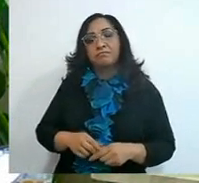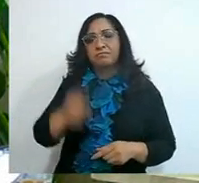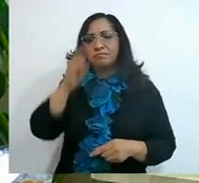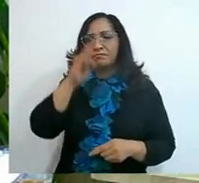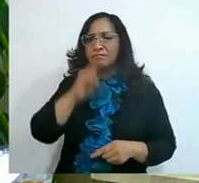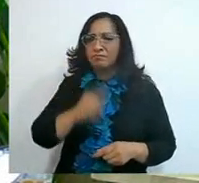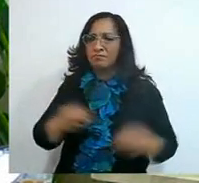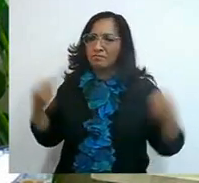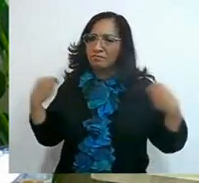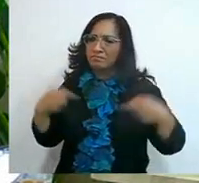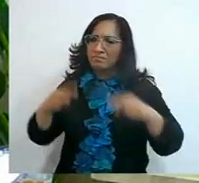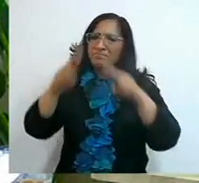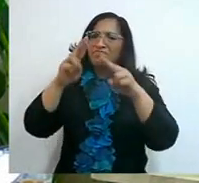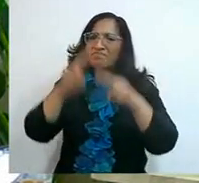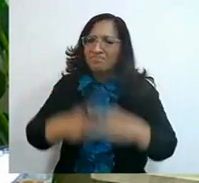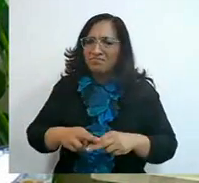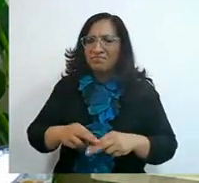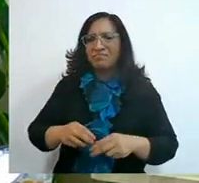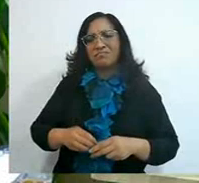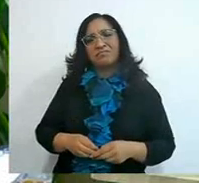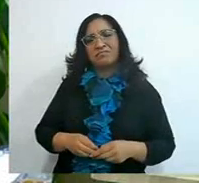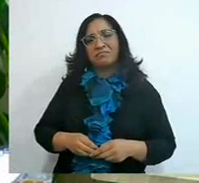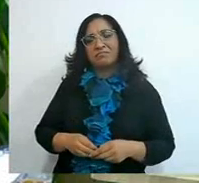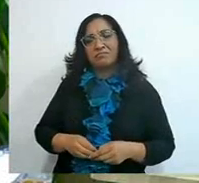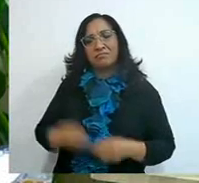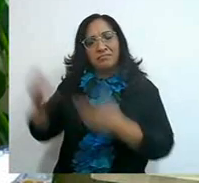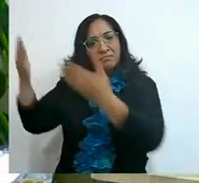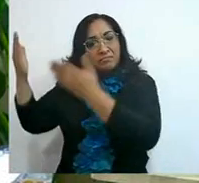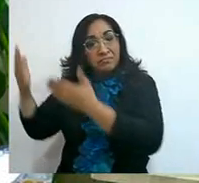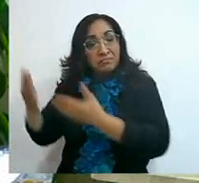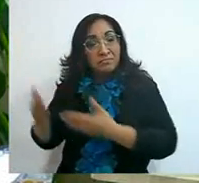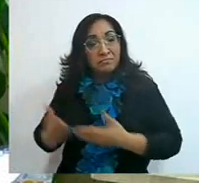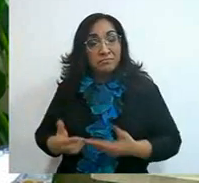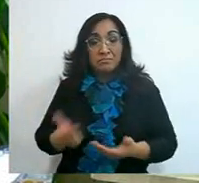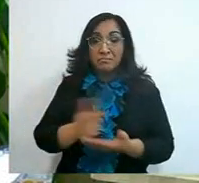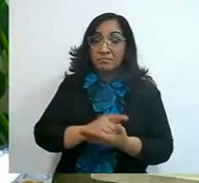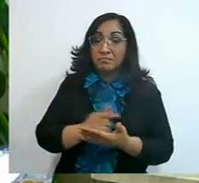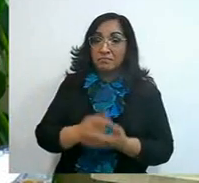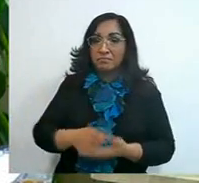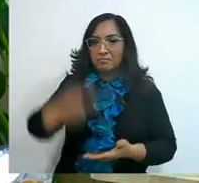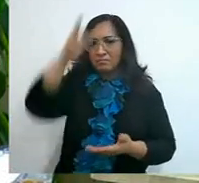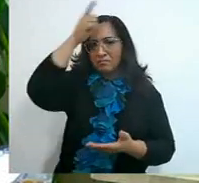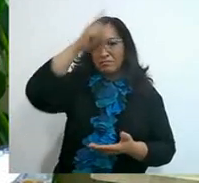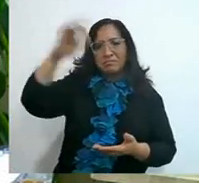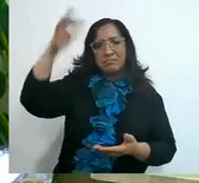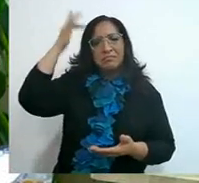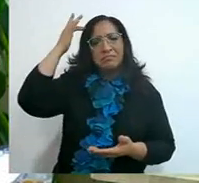falsos maestros. Llega el famoso libro Espíritu Santo